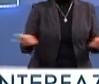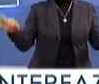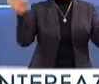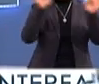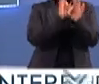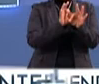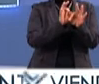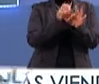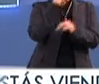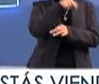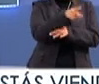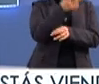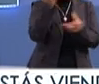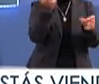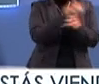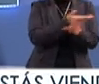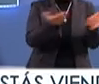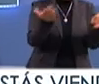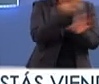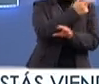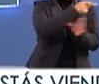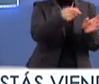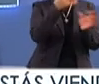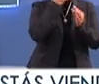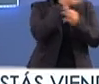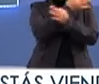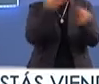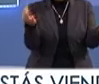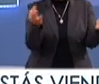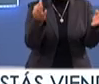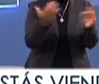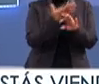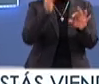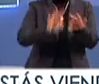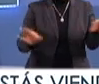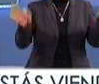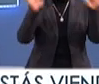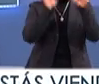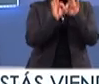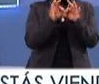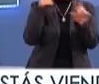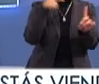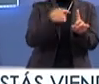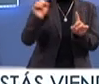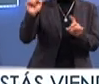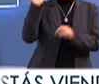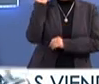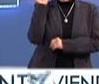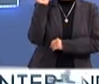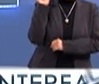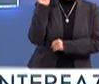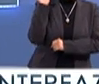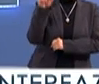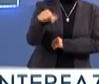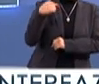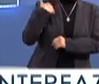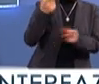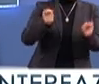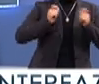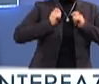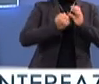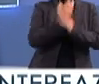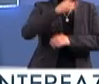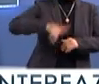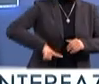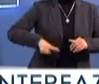importante establecer qué fue lo que sucedió, estos mensajes tan importantes de este sábado en la asunción del nuevo